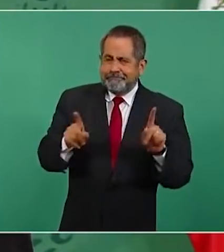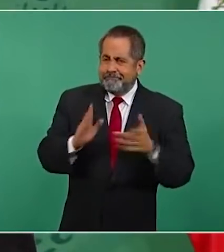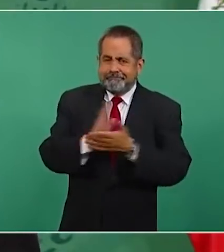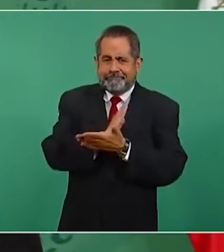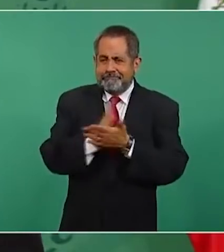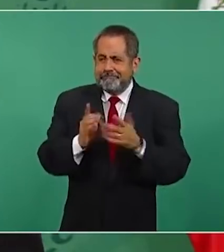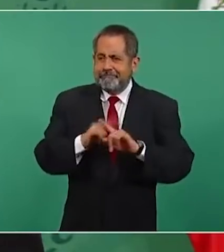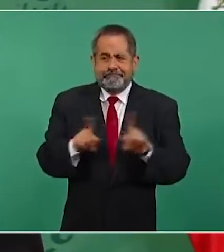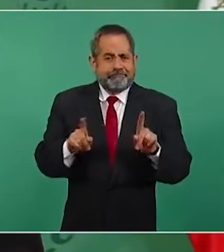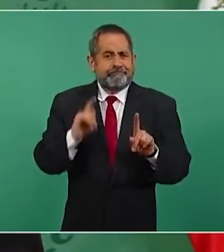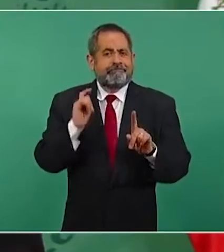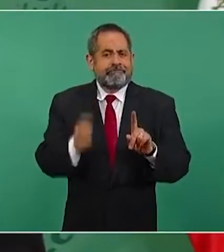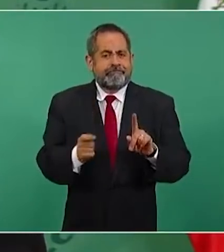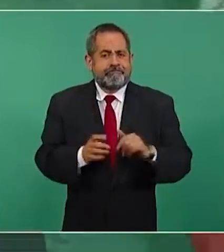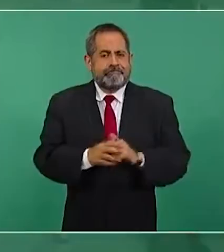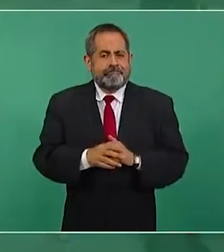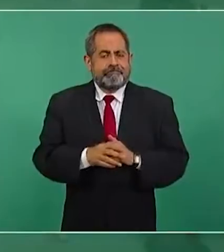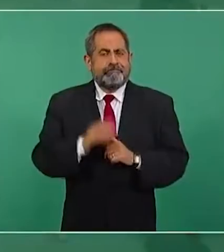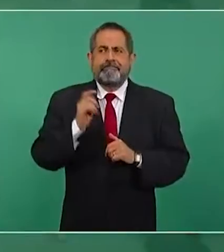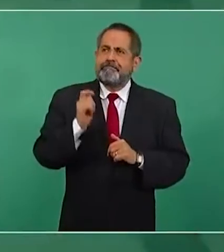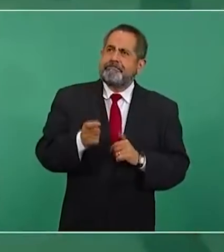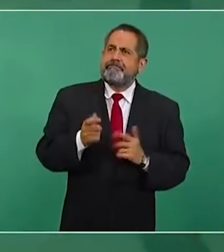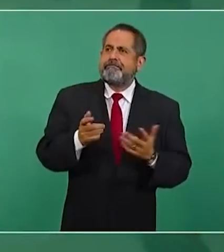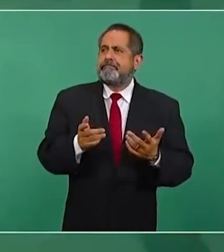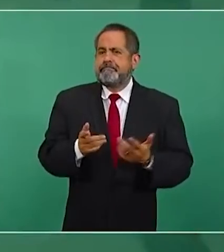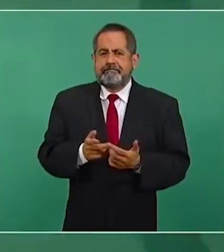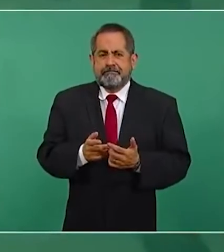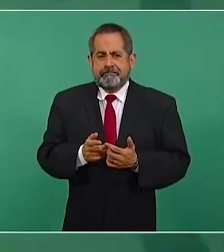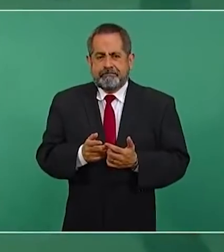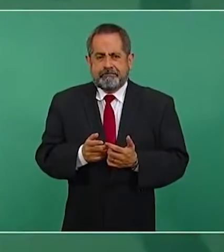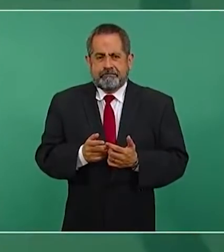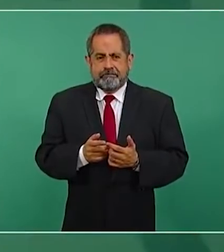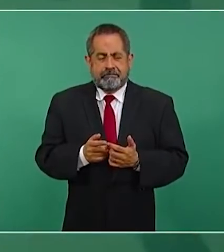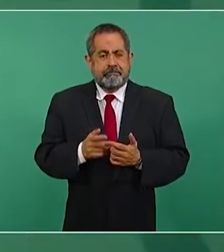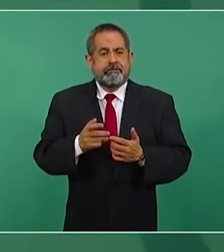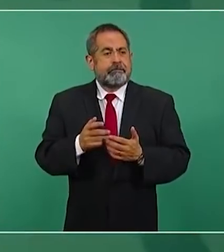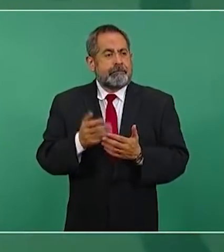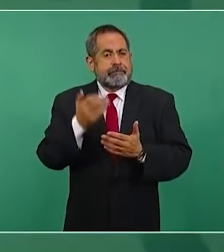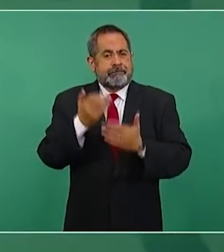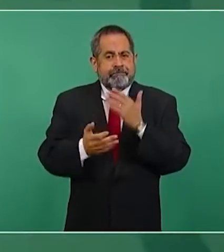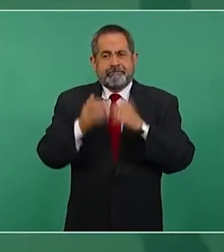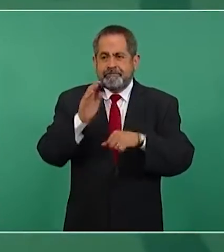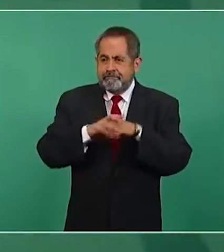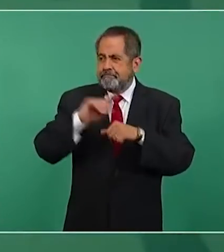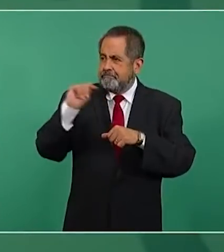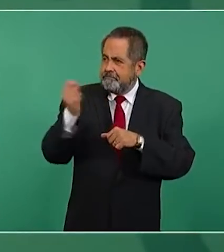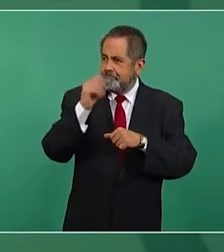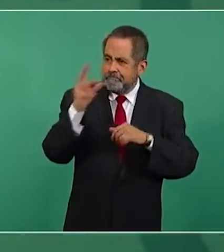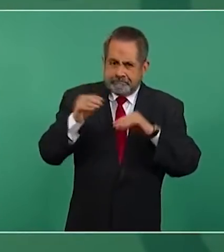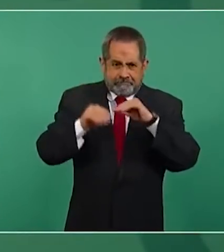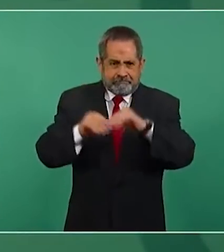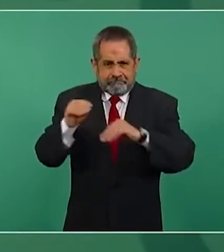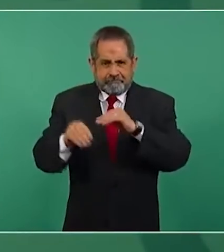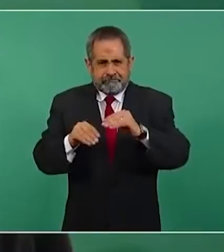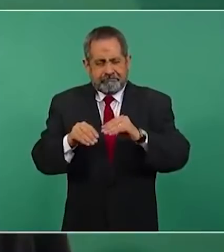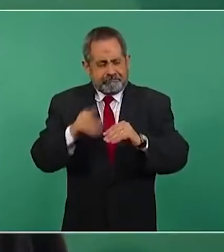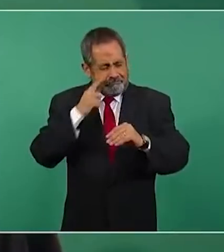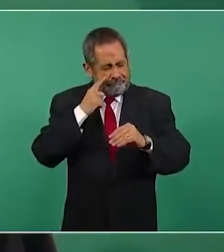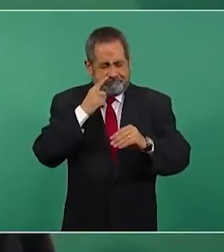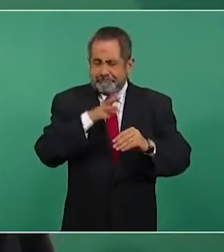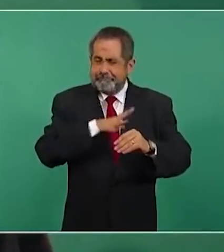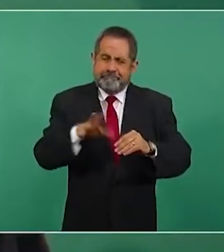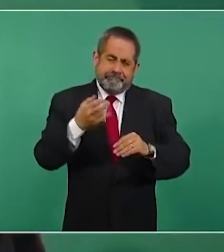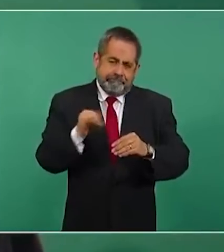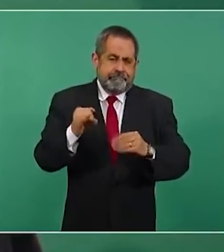es más que nada falta de tecnología aunque parezca increíble